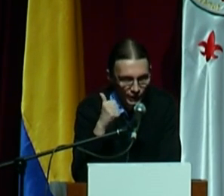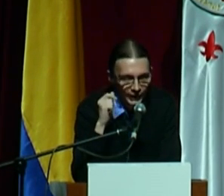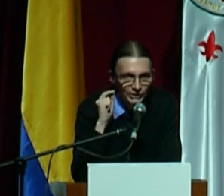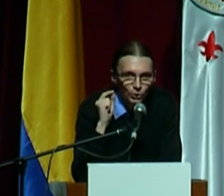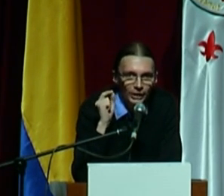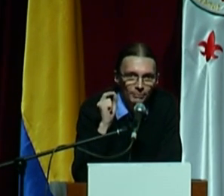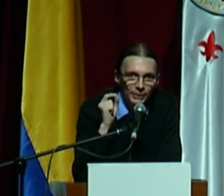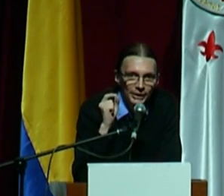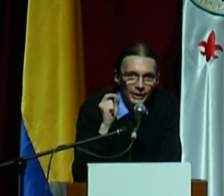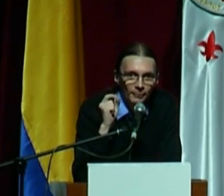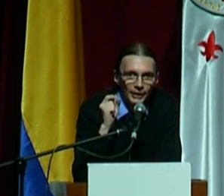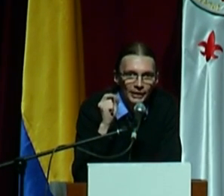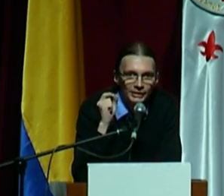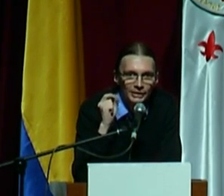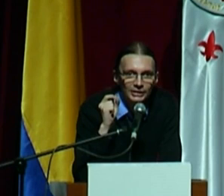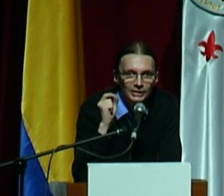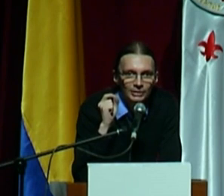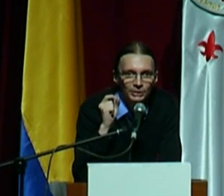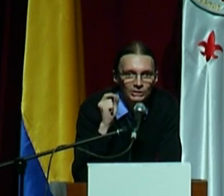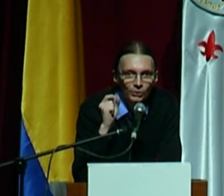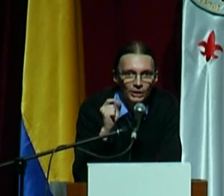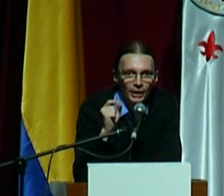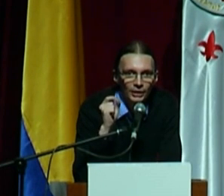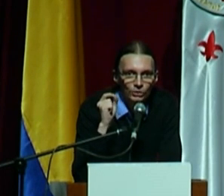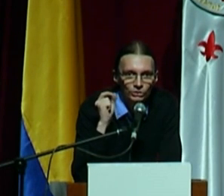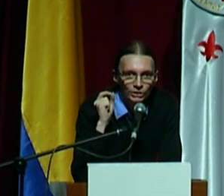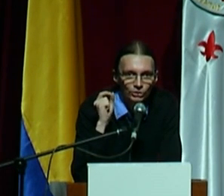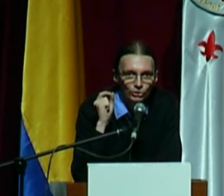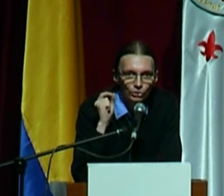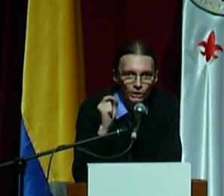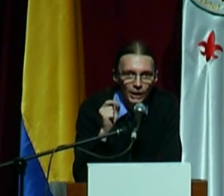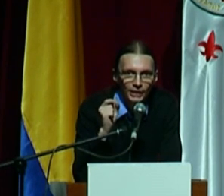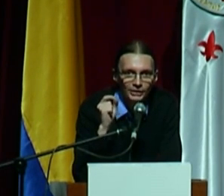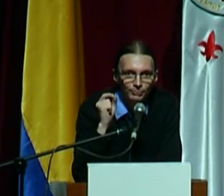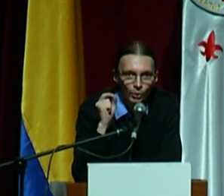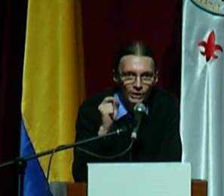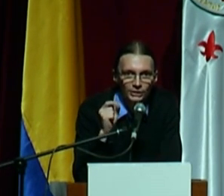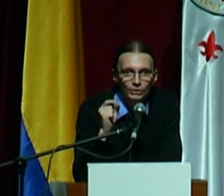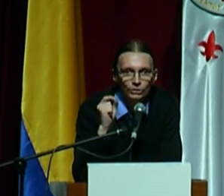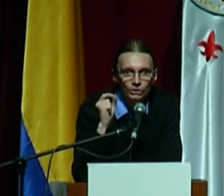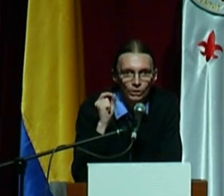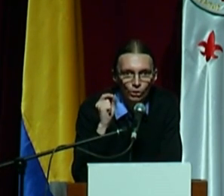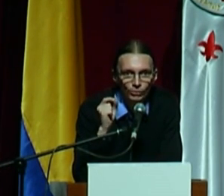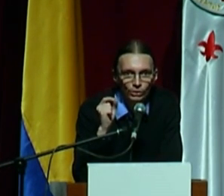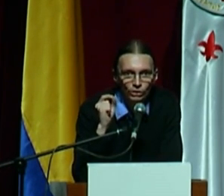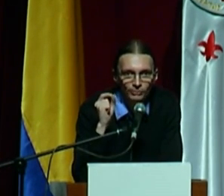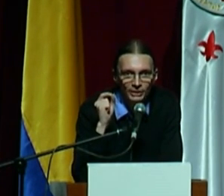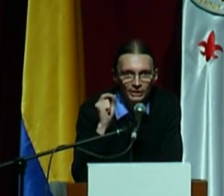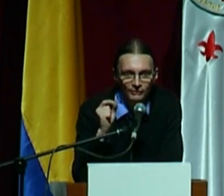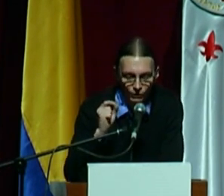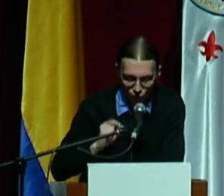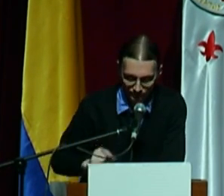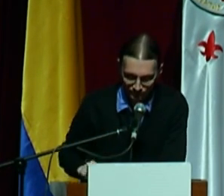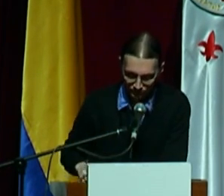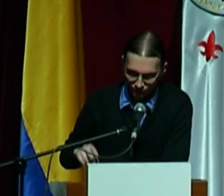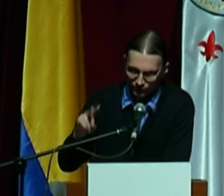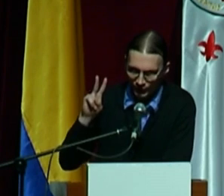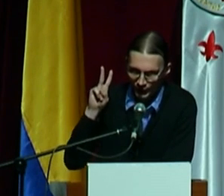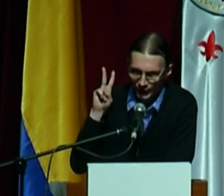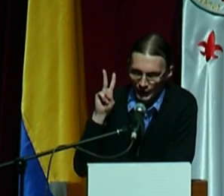humanos. ¿Esto qué implica? Que la ciencia siempre está ubicada en contextos sociales, políticos y económicos